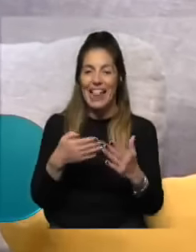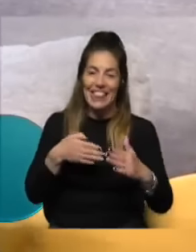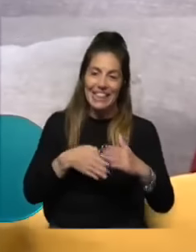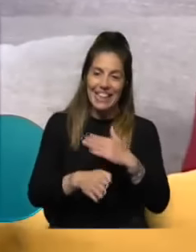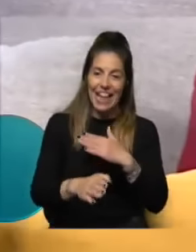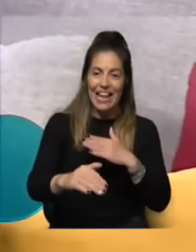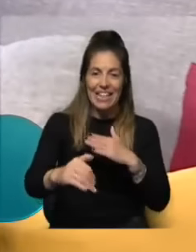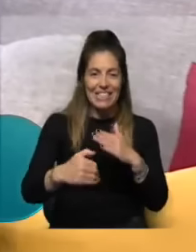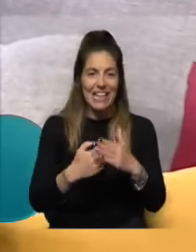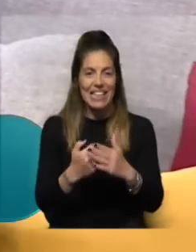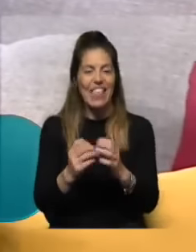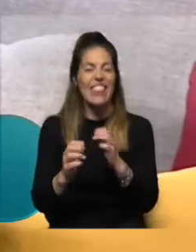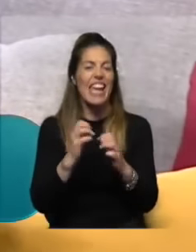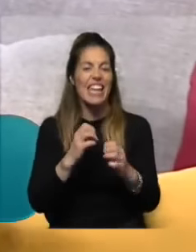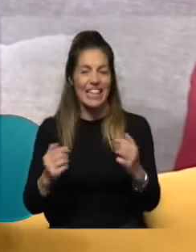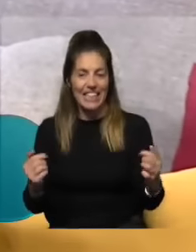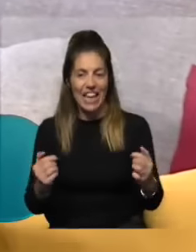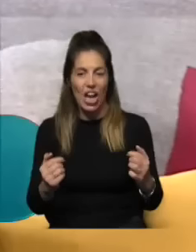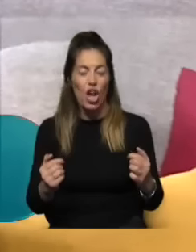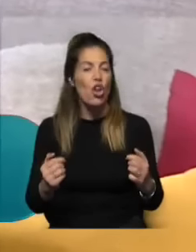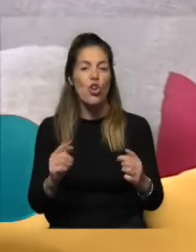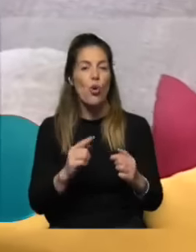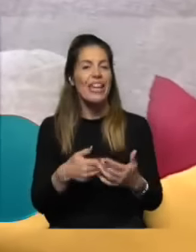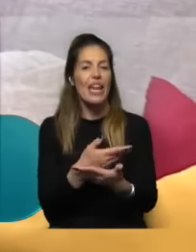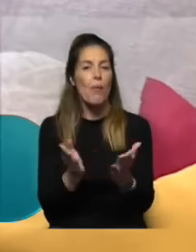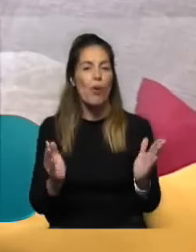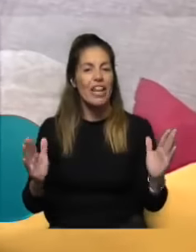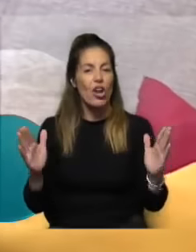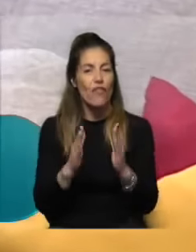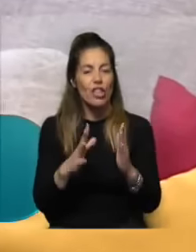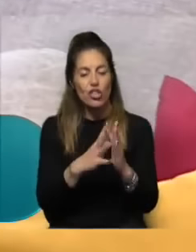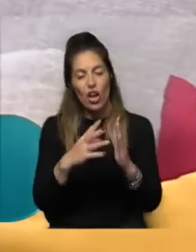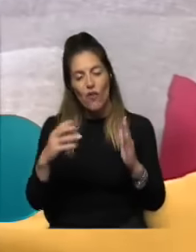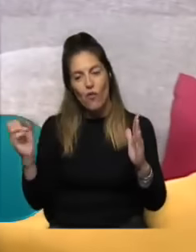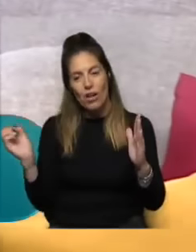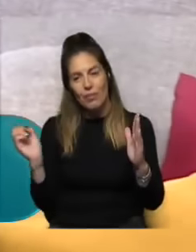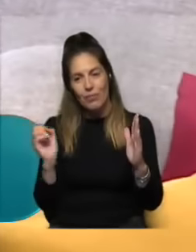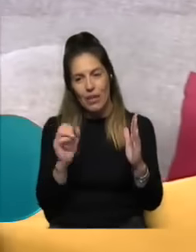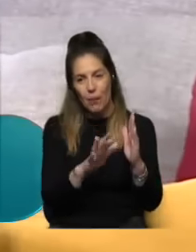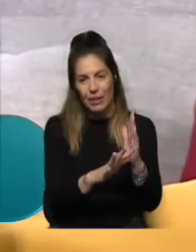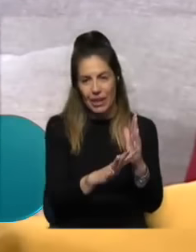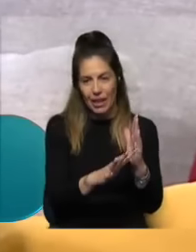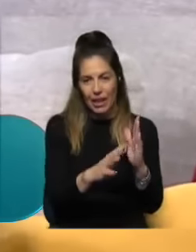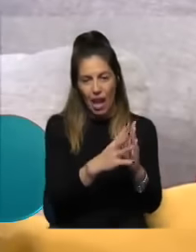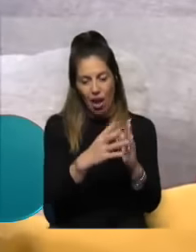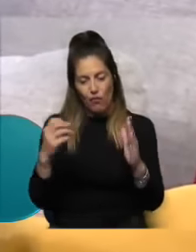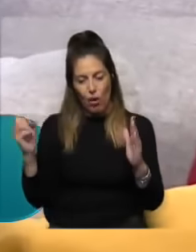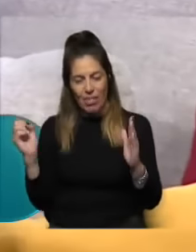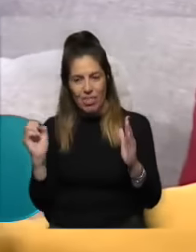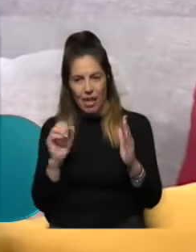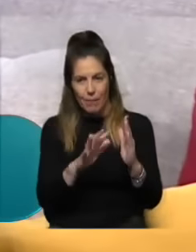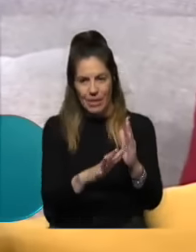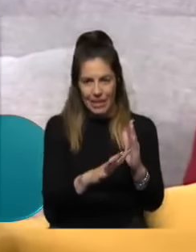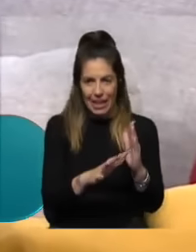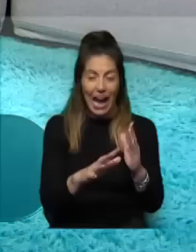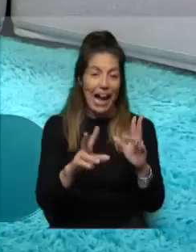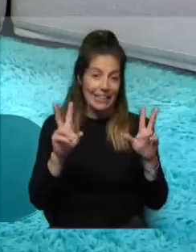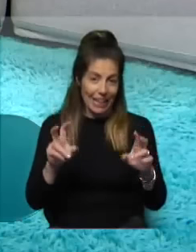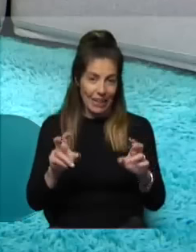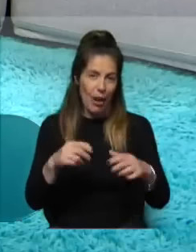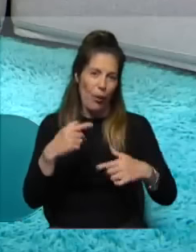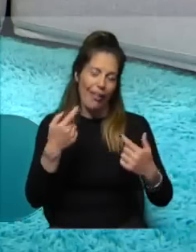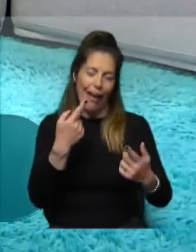no es que el espejo refleja lo que tiene enfrente, sino que absorbe y remite. Son conceptos distintos. Y ahí está el tema. Que algunos dicen,